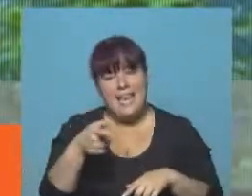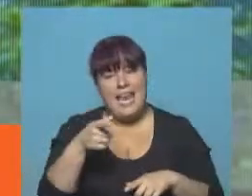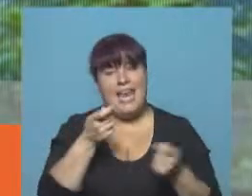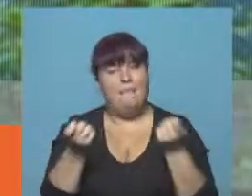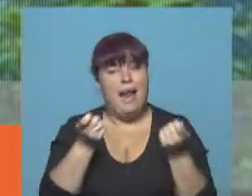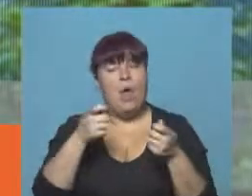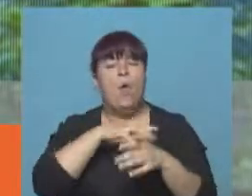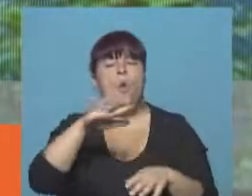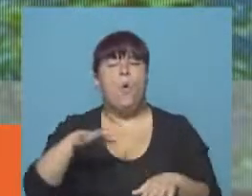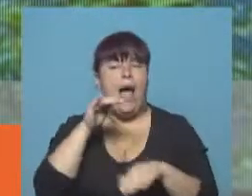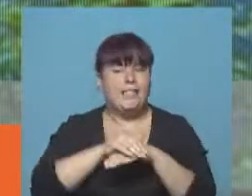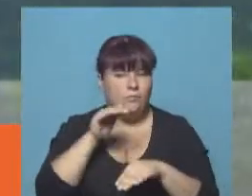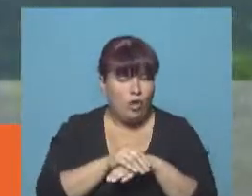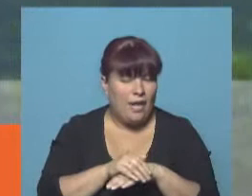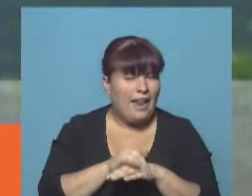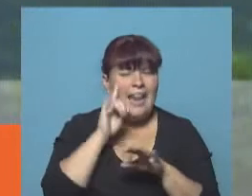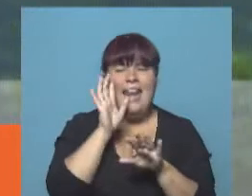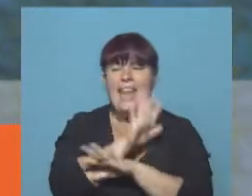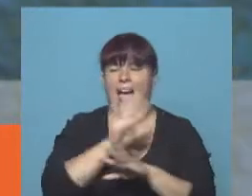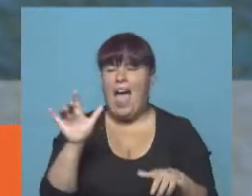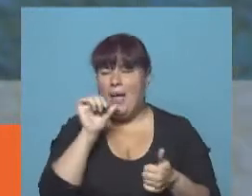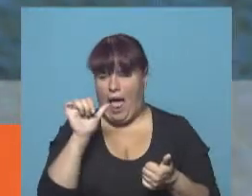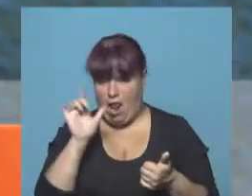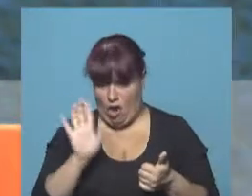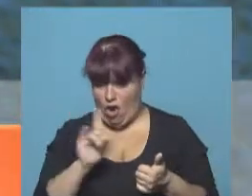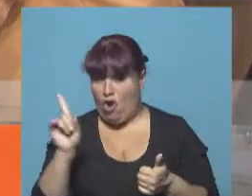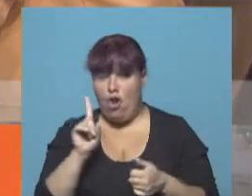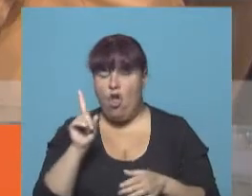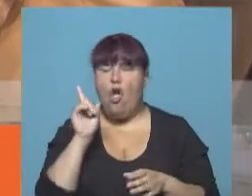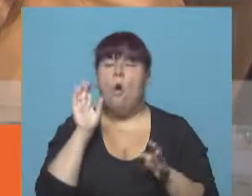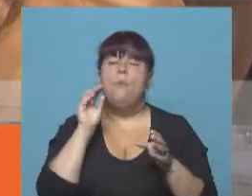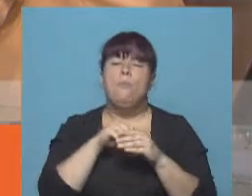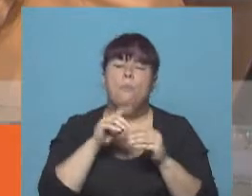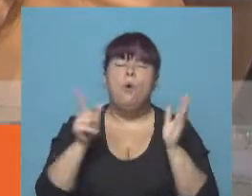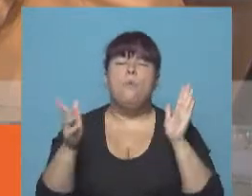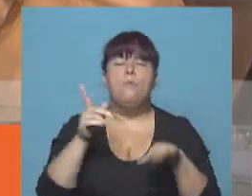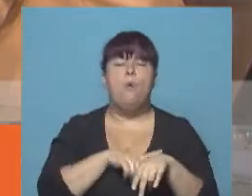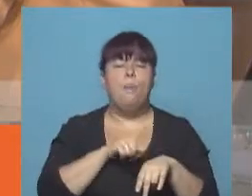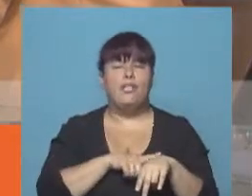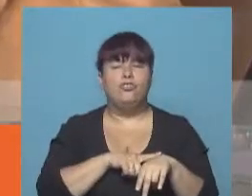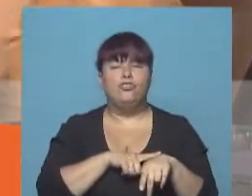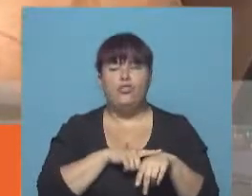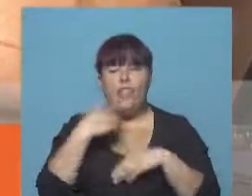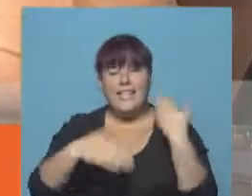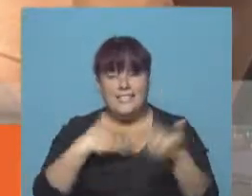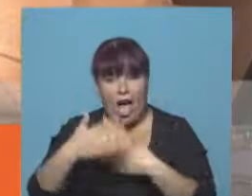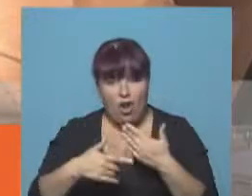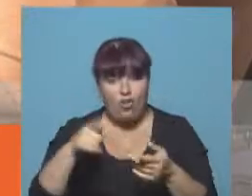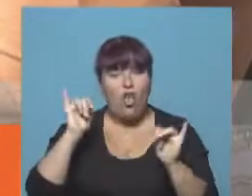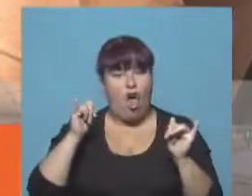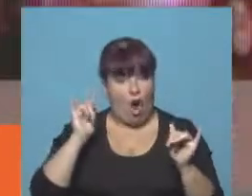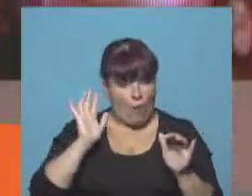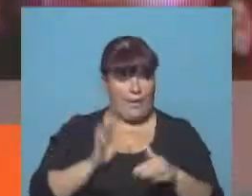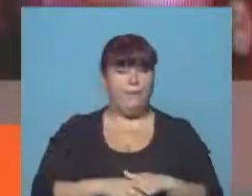administrar, que sea un esparcimiento responsable. Esto no tiene nada que ver con el alcohol, sino que se inscribe en la etapa del desarrollo progresivo de los